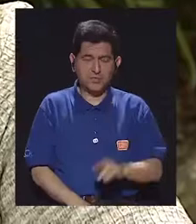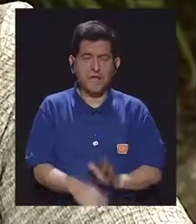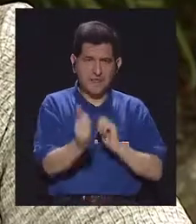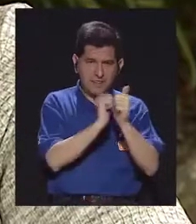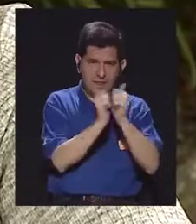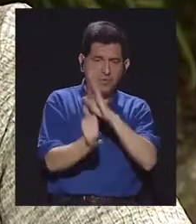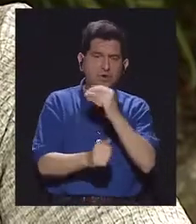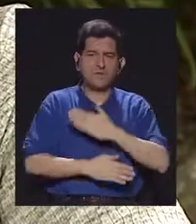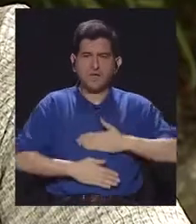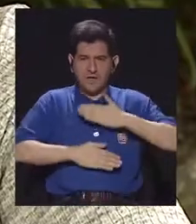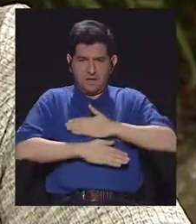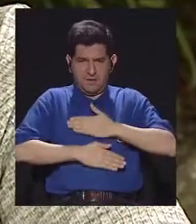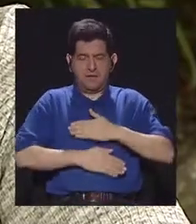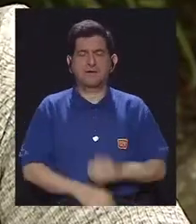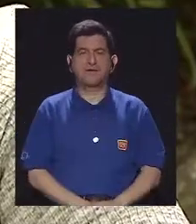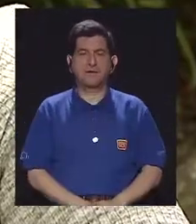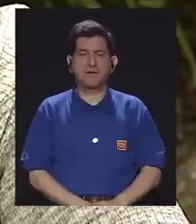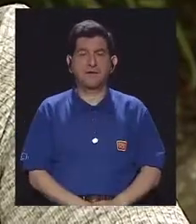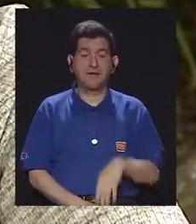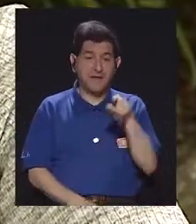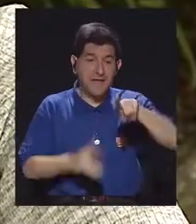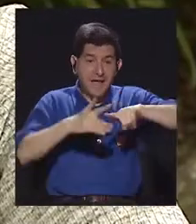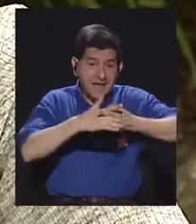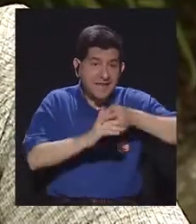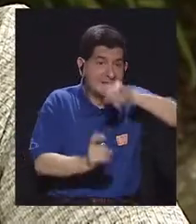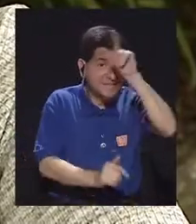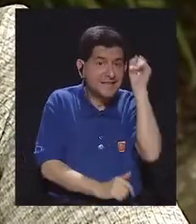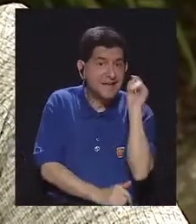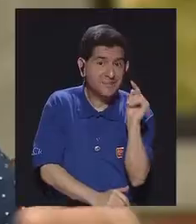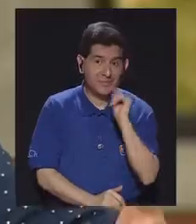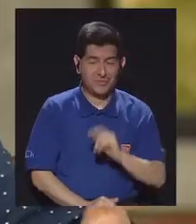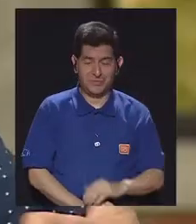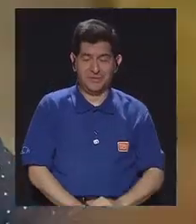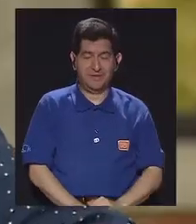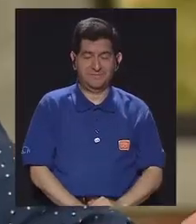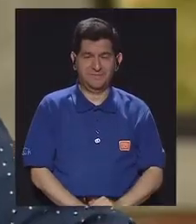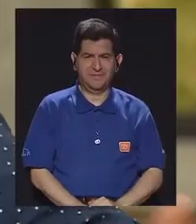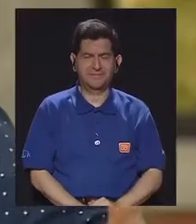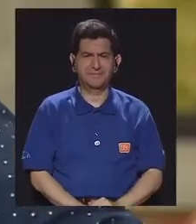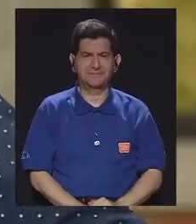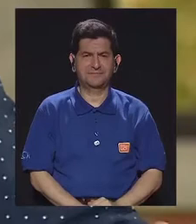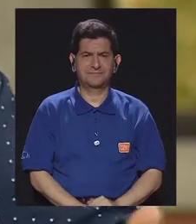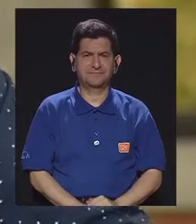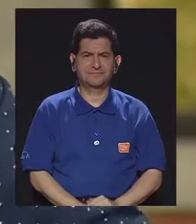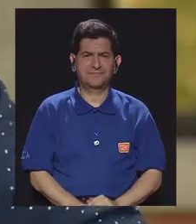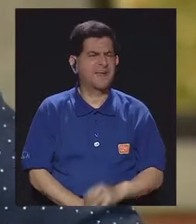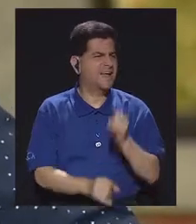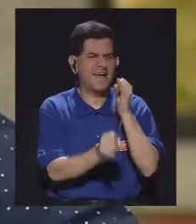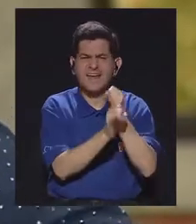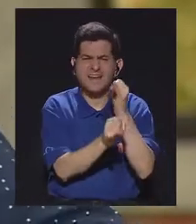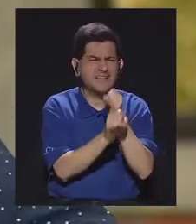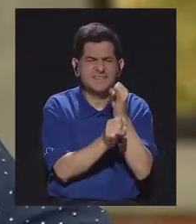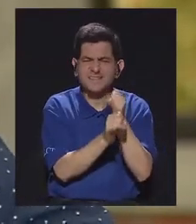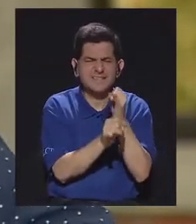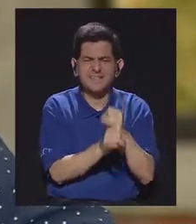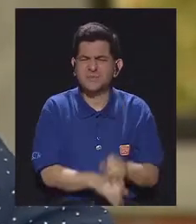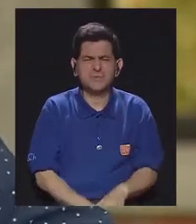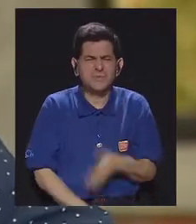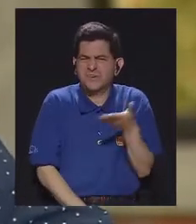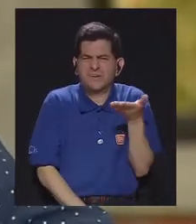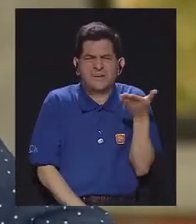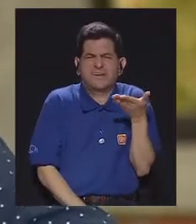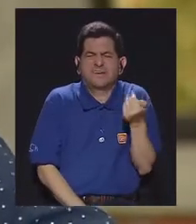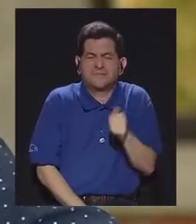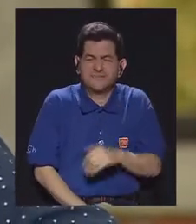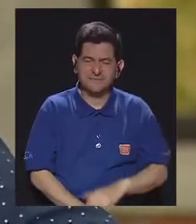Costarricense del Deporte y la Recreación. Y ahí mismo voy a comenzar con la pregunta, ¿qué hace o qué es el Instituto del